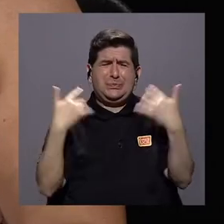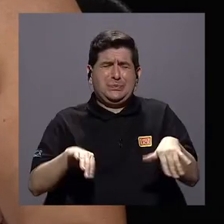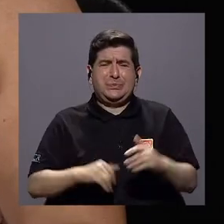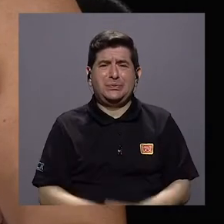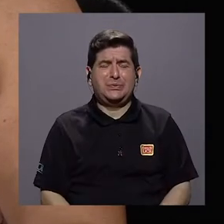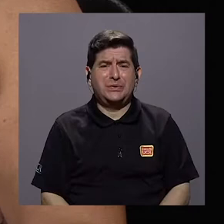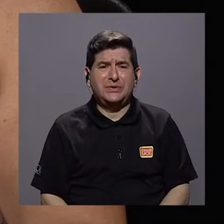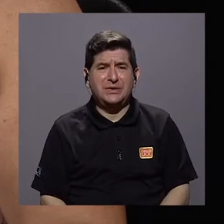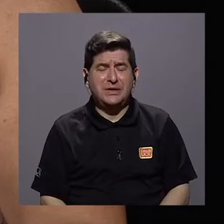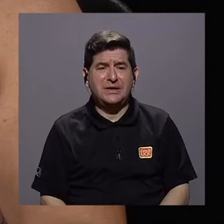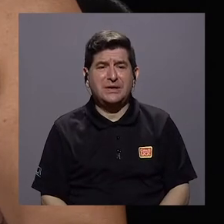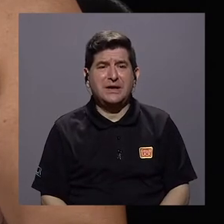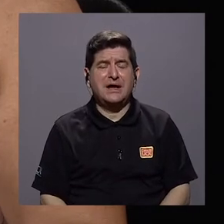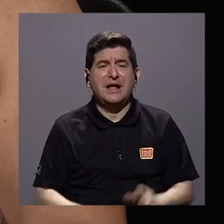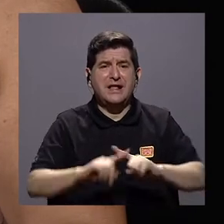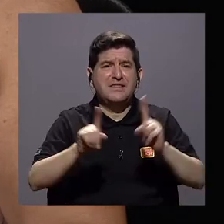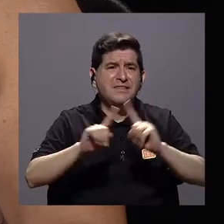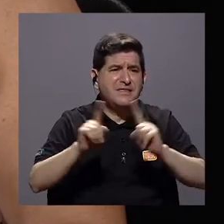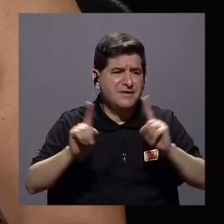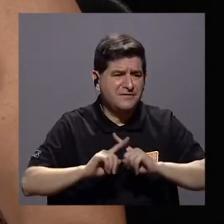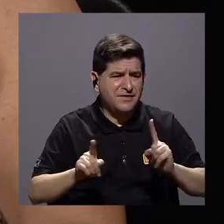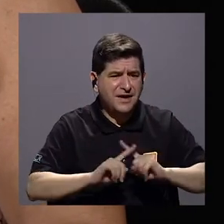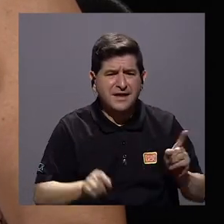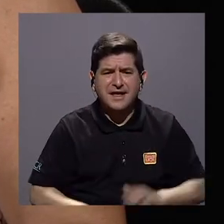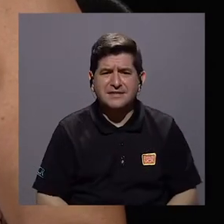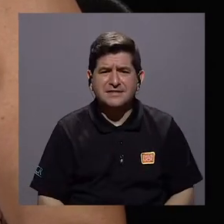Vino Neid, vino el año Godzilla,